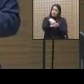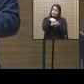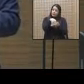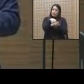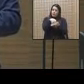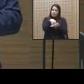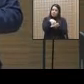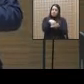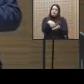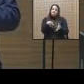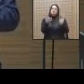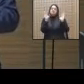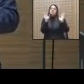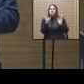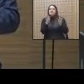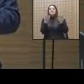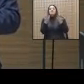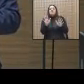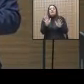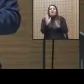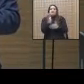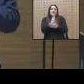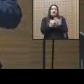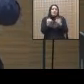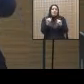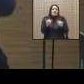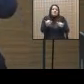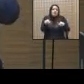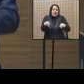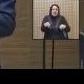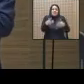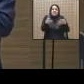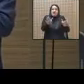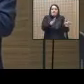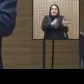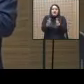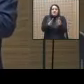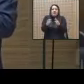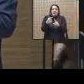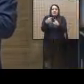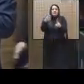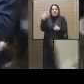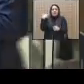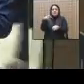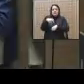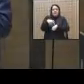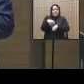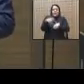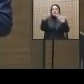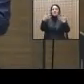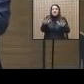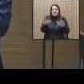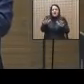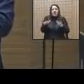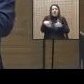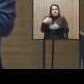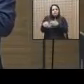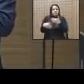y eso ya es una cosa que ya está aquí, que ya está planteada desde hace tiempo, que ha tenido cierta nuencia y que ha